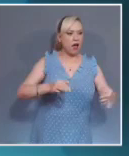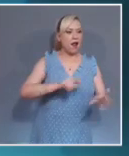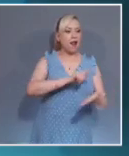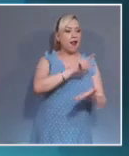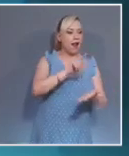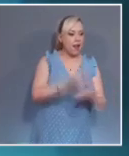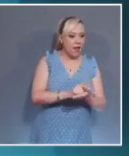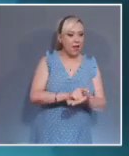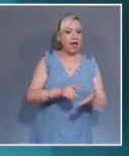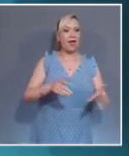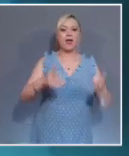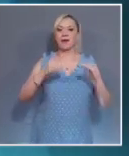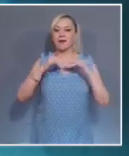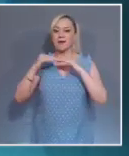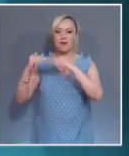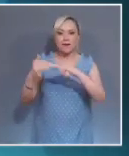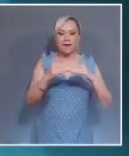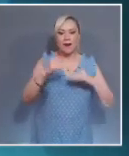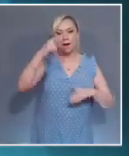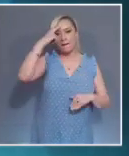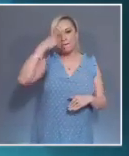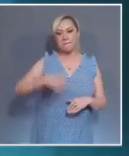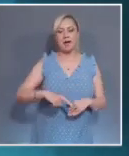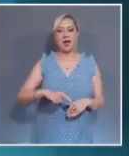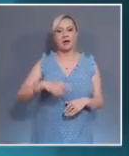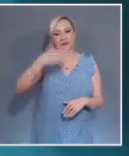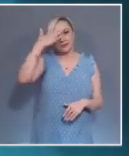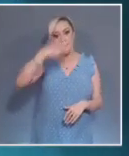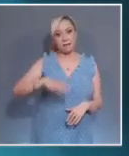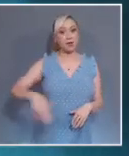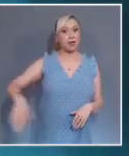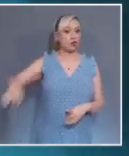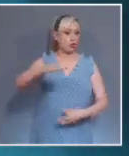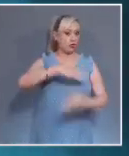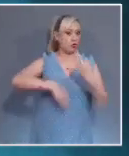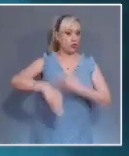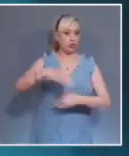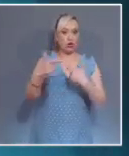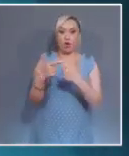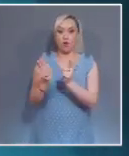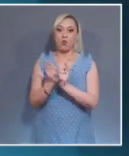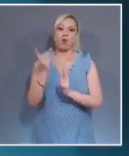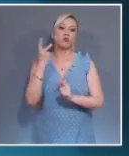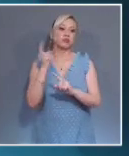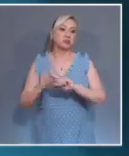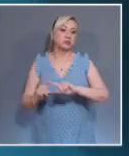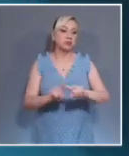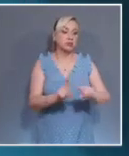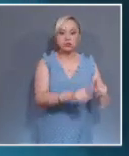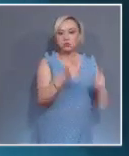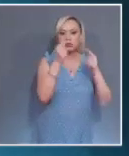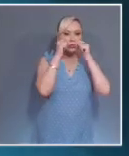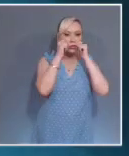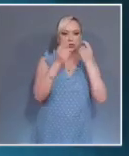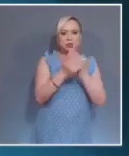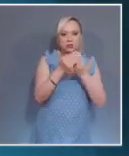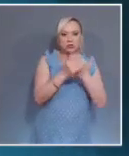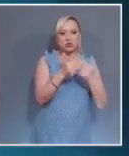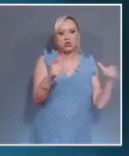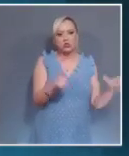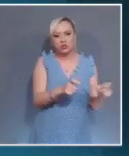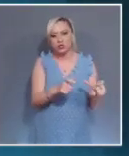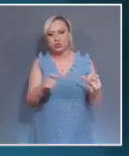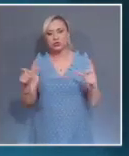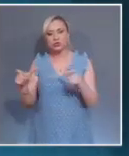democracia deliberativa e informada, así como los derechos de las minorías parlamentarias. Indicó que lo que llevó al Pleno a invalidar